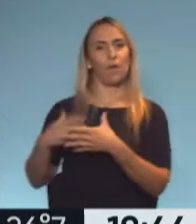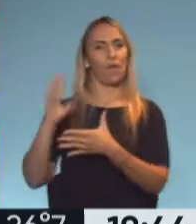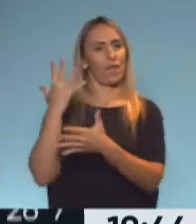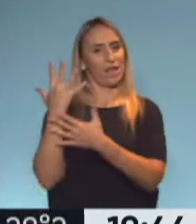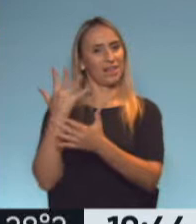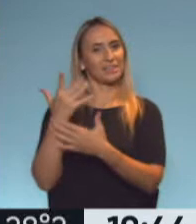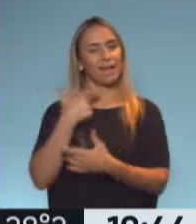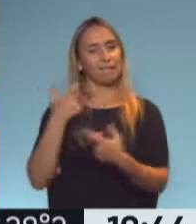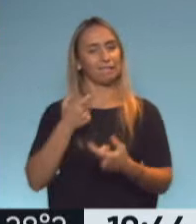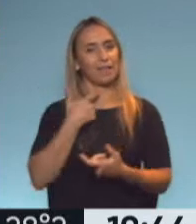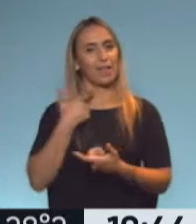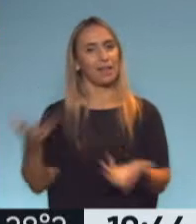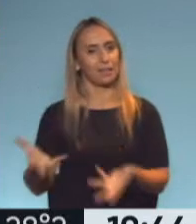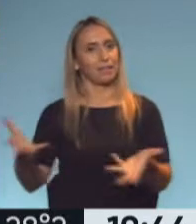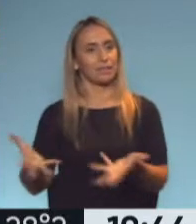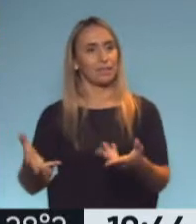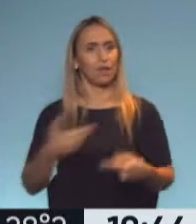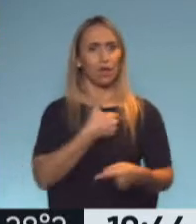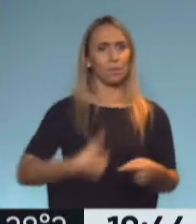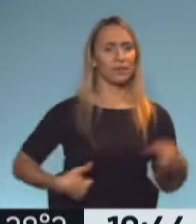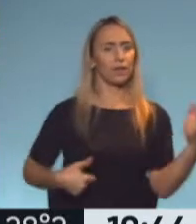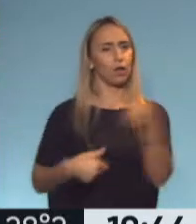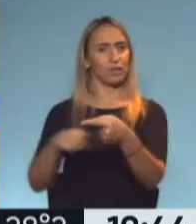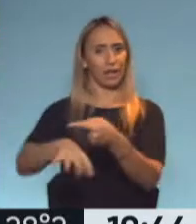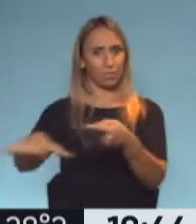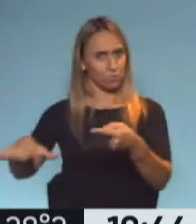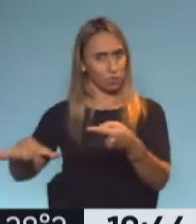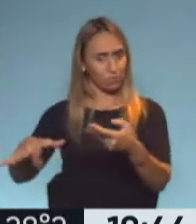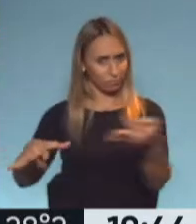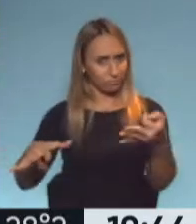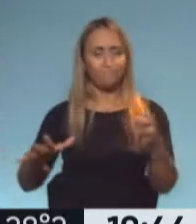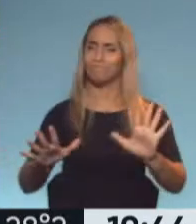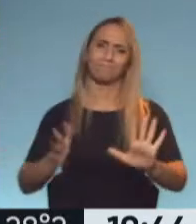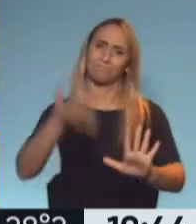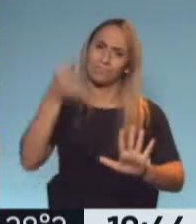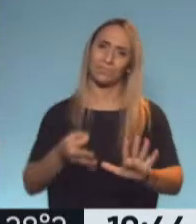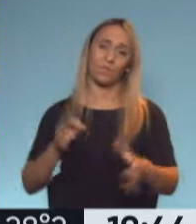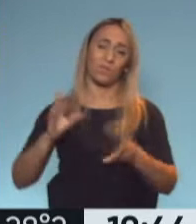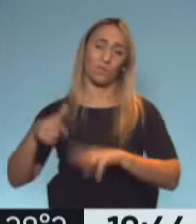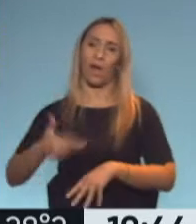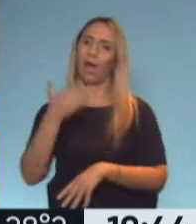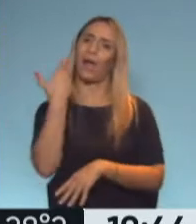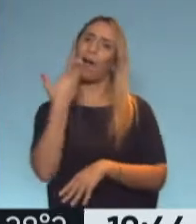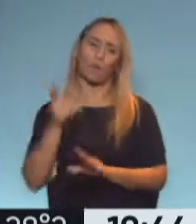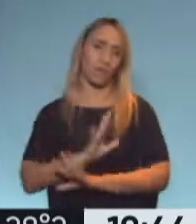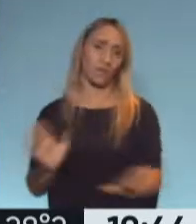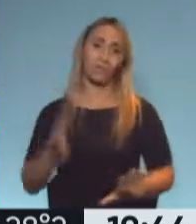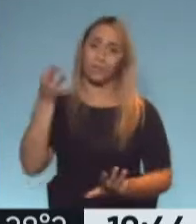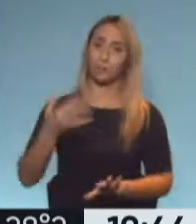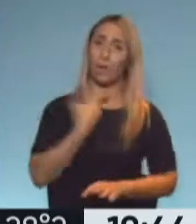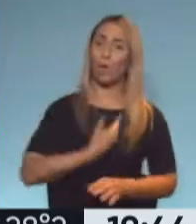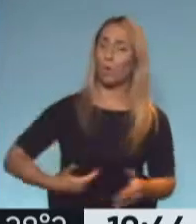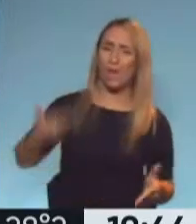ardid mediático y es un ardid de propaganda, porque durante todos nuestros gobiernos el campo ha